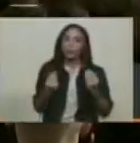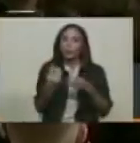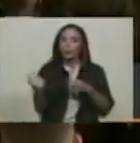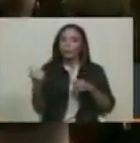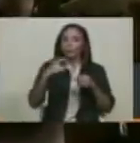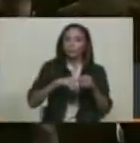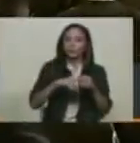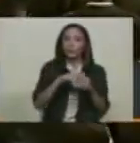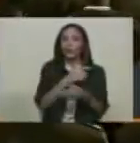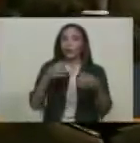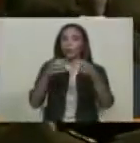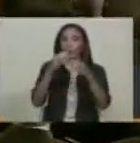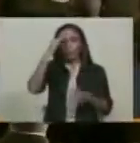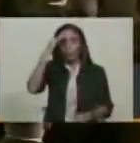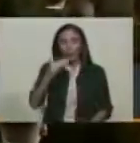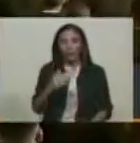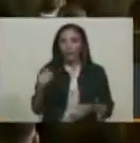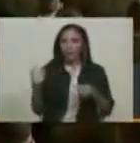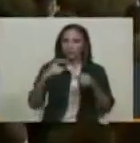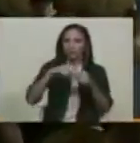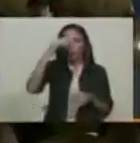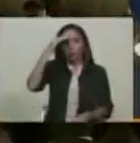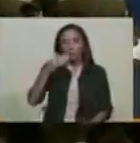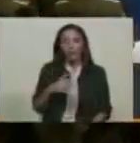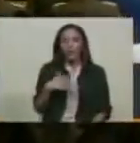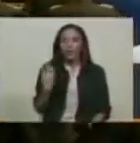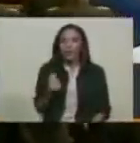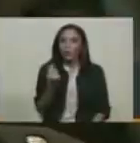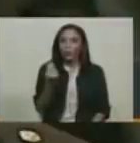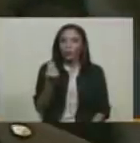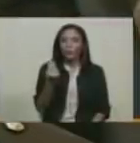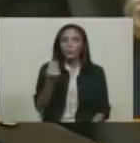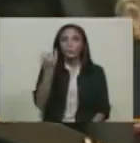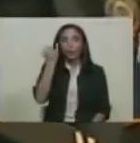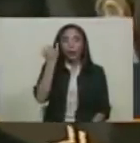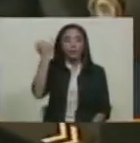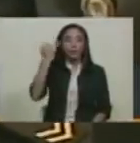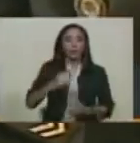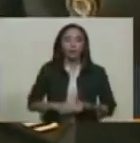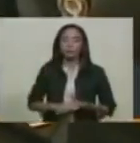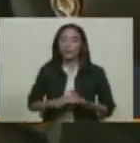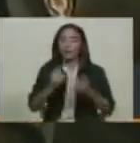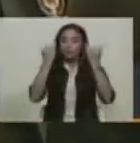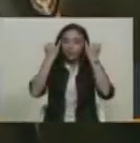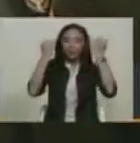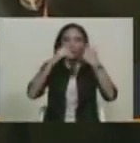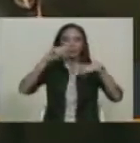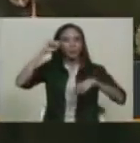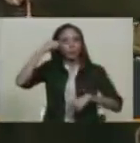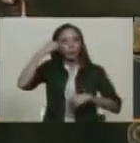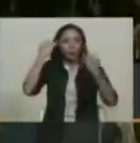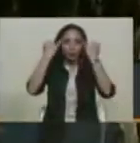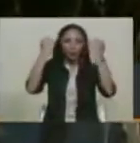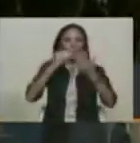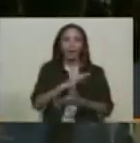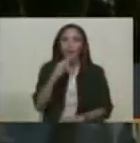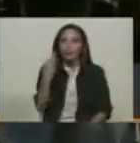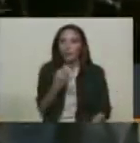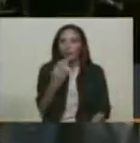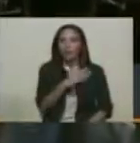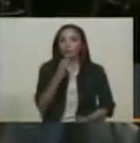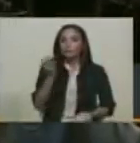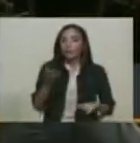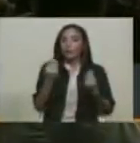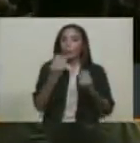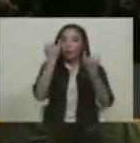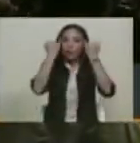de una Fuerza Armada Nacional Bolivariana que es heredera verdadera, justa y digna